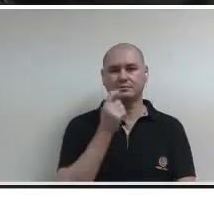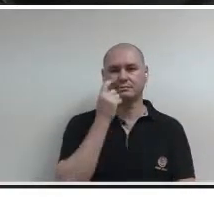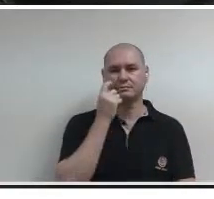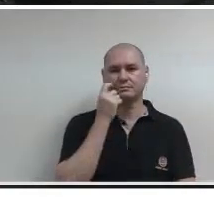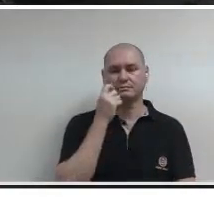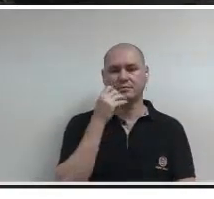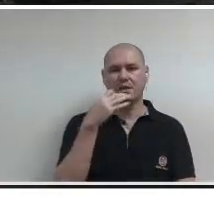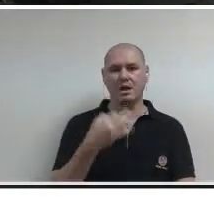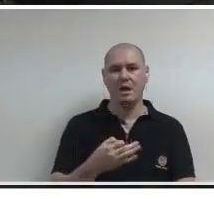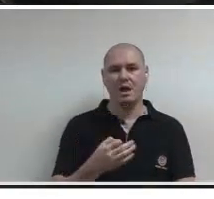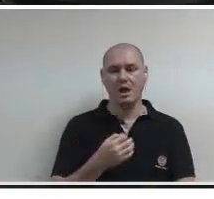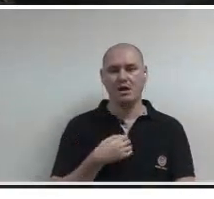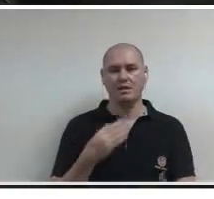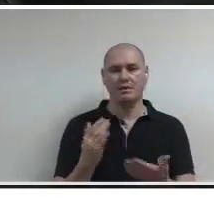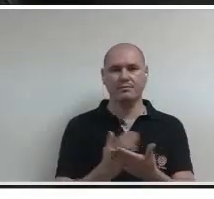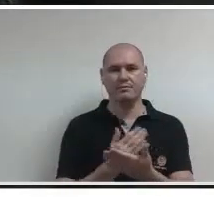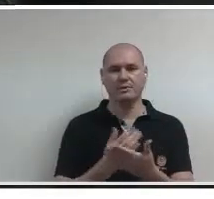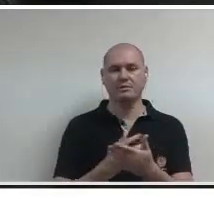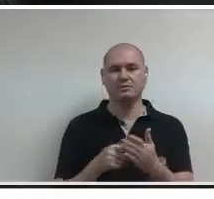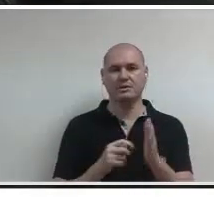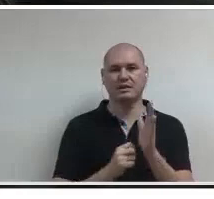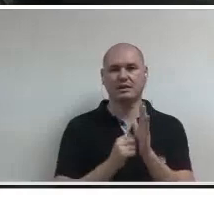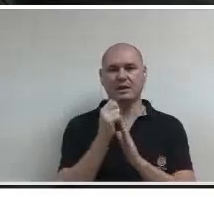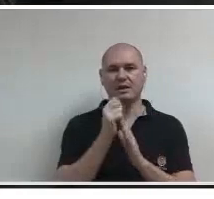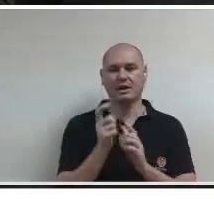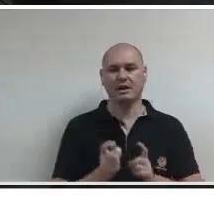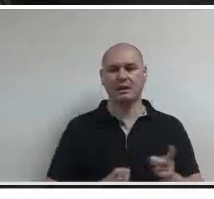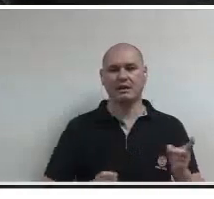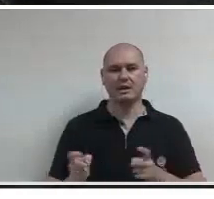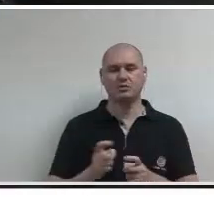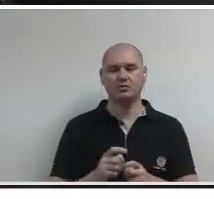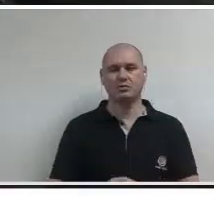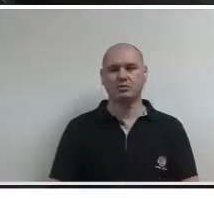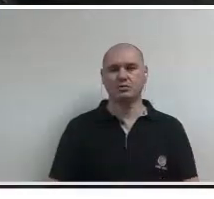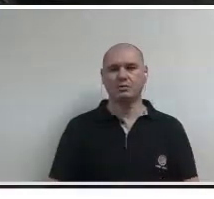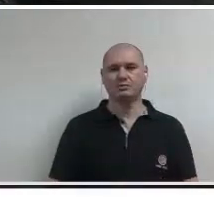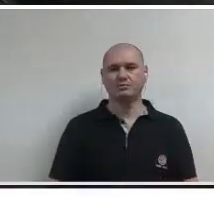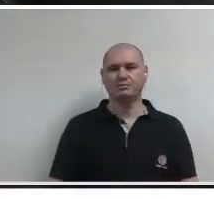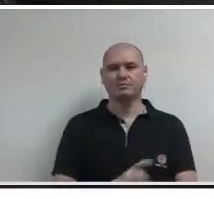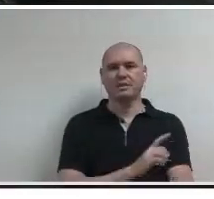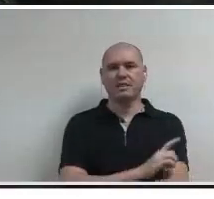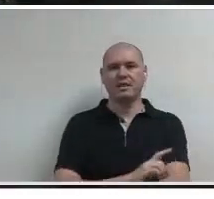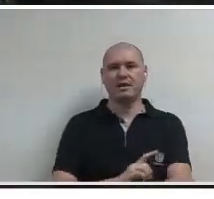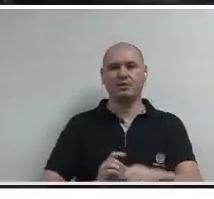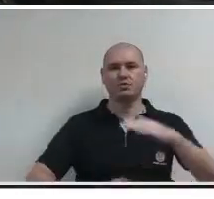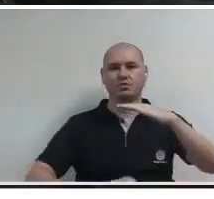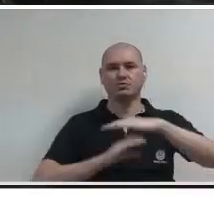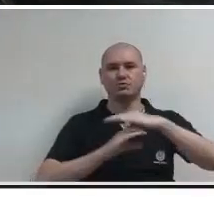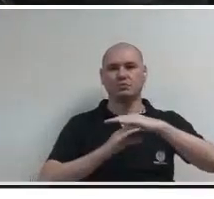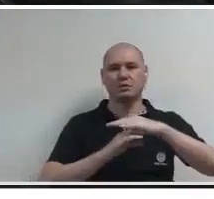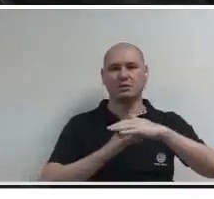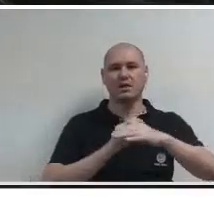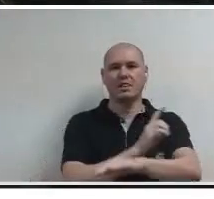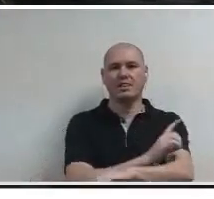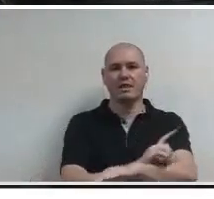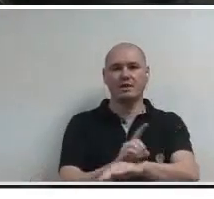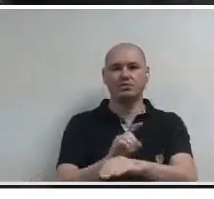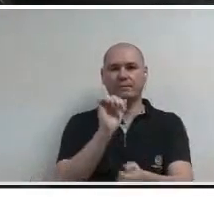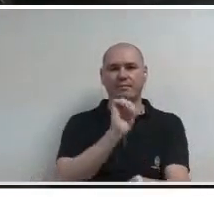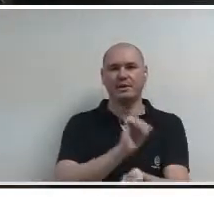Vamos a la escuela judicial, Curi. Huerco diplomado, técnica de litigación penal, derecho